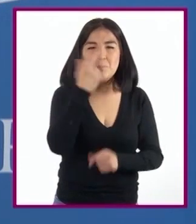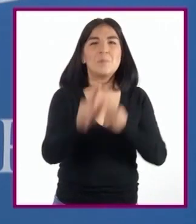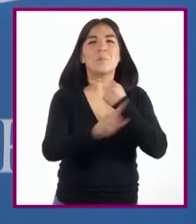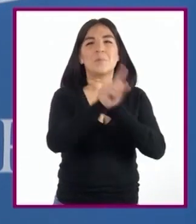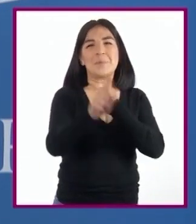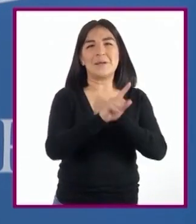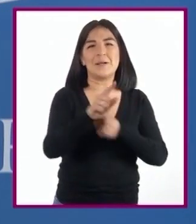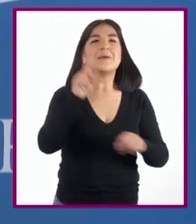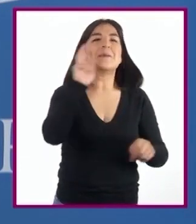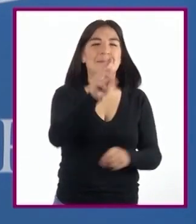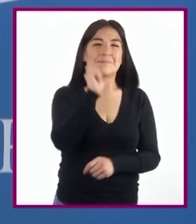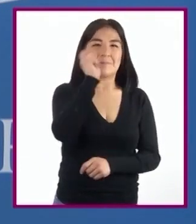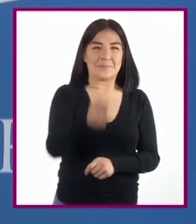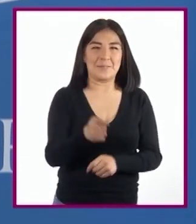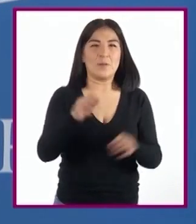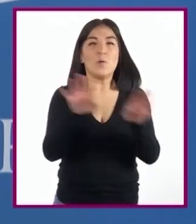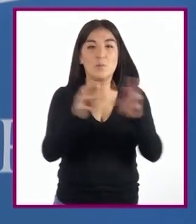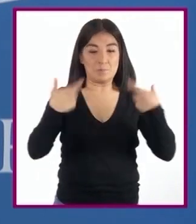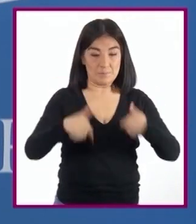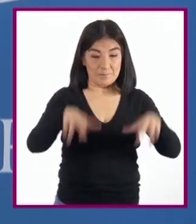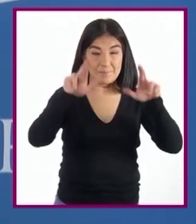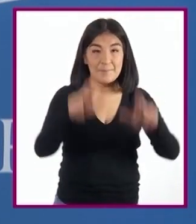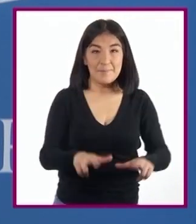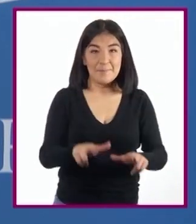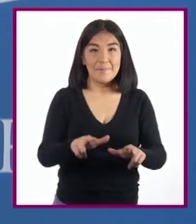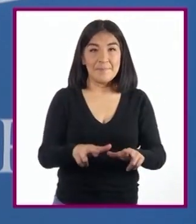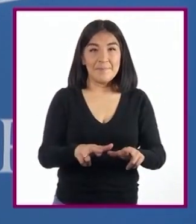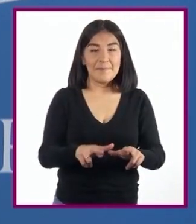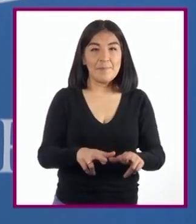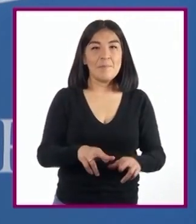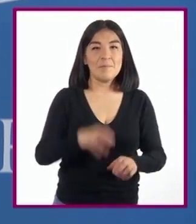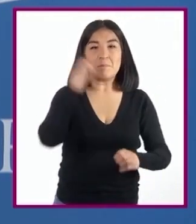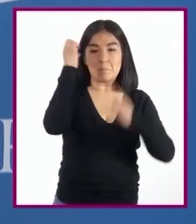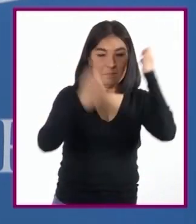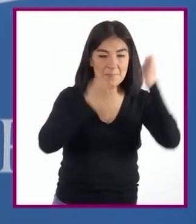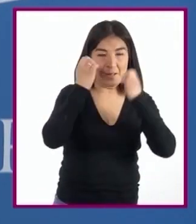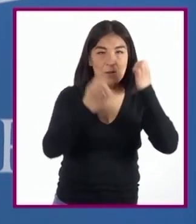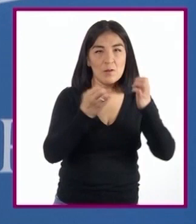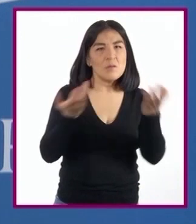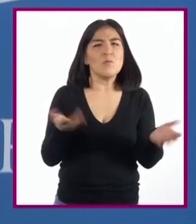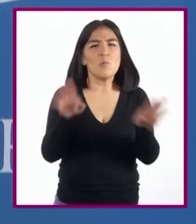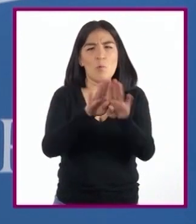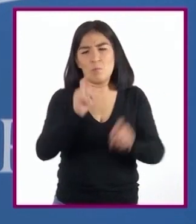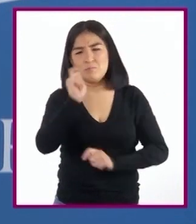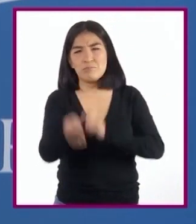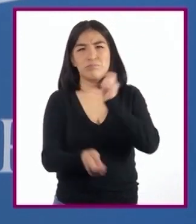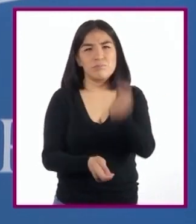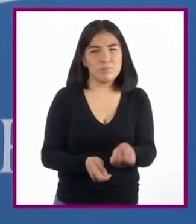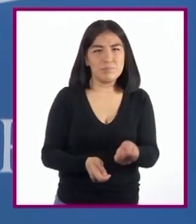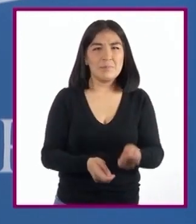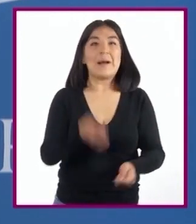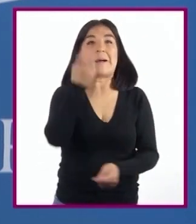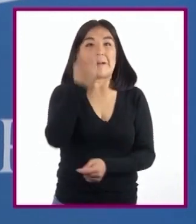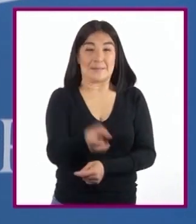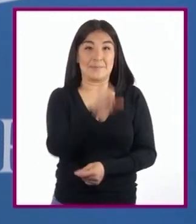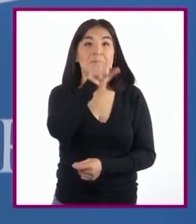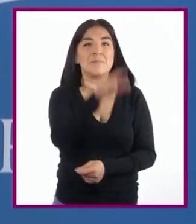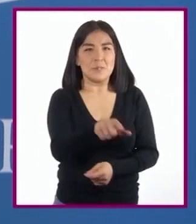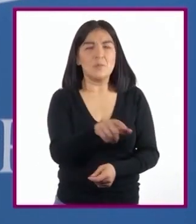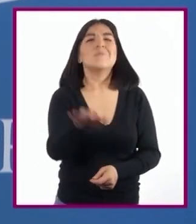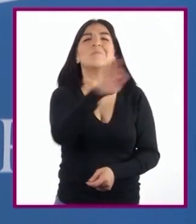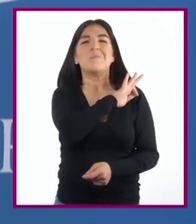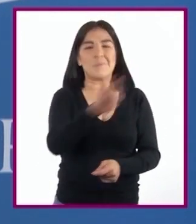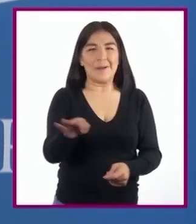problemáticas que implican expresar la probabilidad de eventos y su interpretación? Y de esta manera